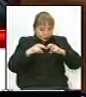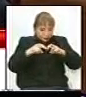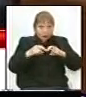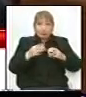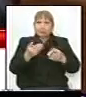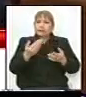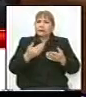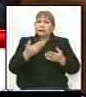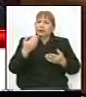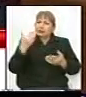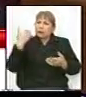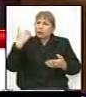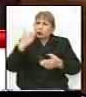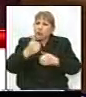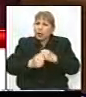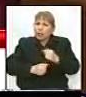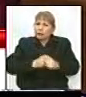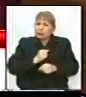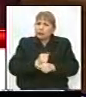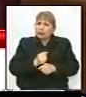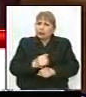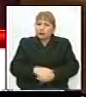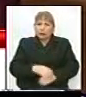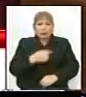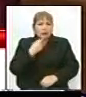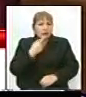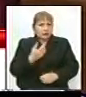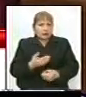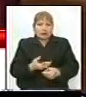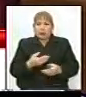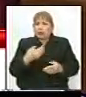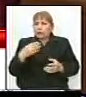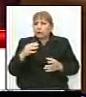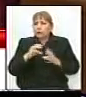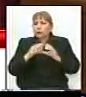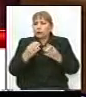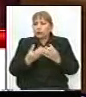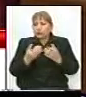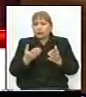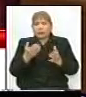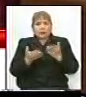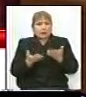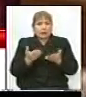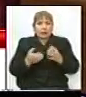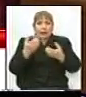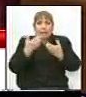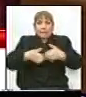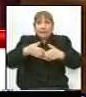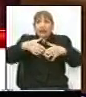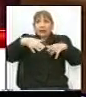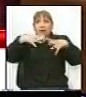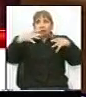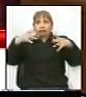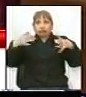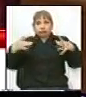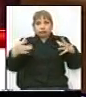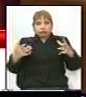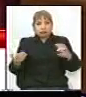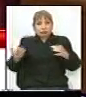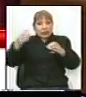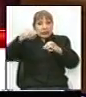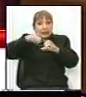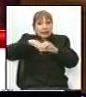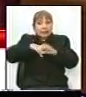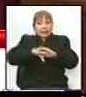esto viene antecedente de muchos anteriores, y como le dicen los congresistas, puede ser que empresas grandes están queriendo